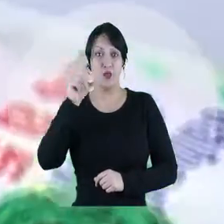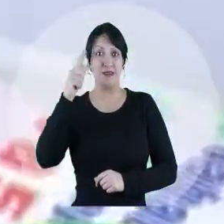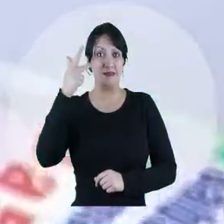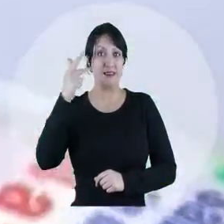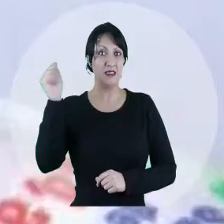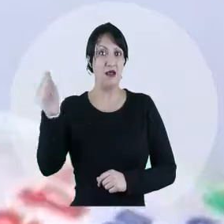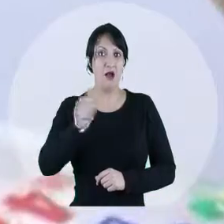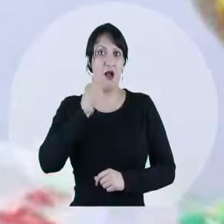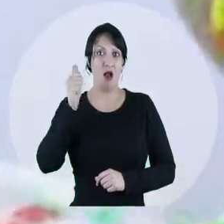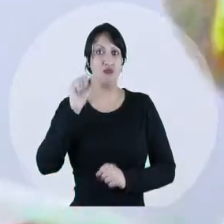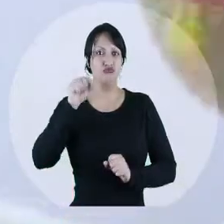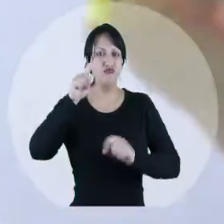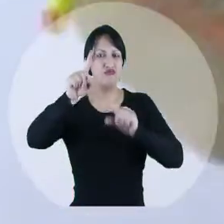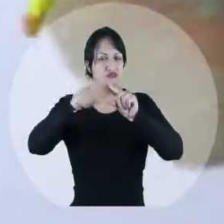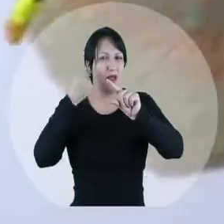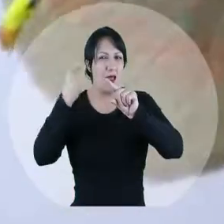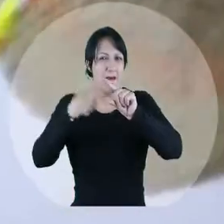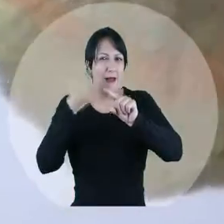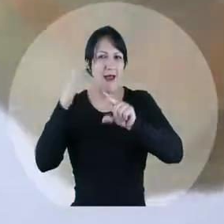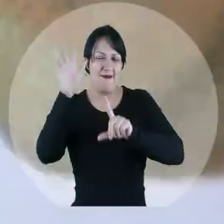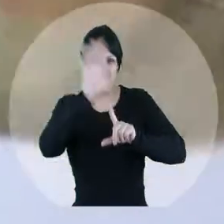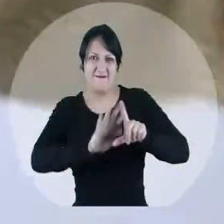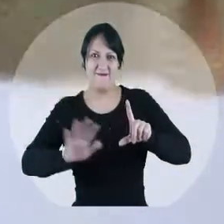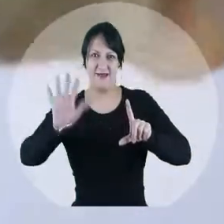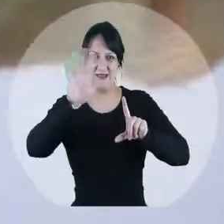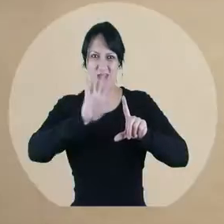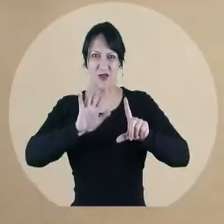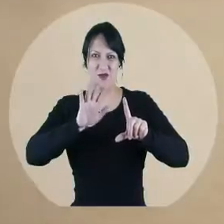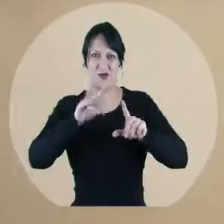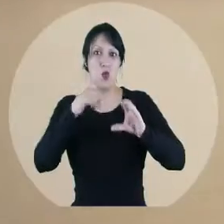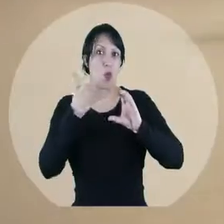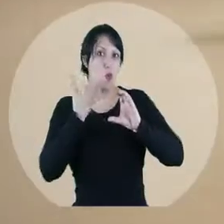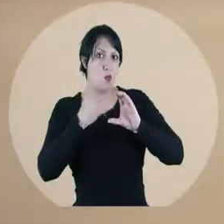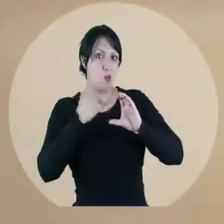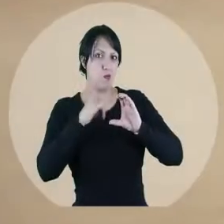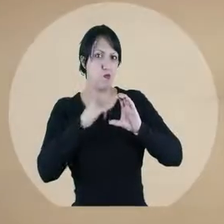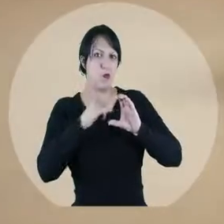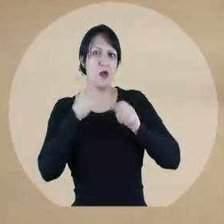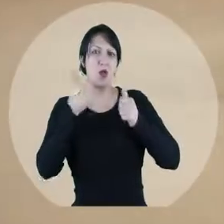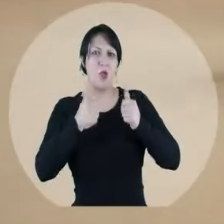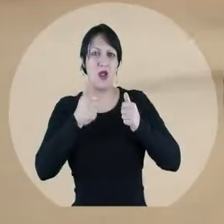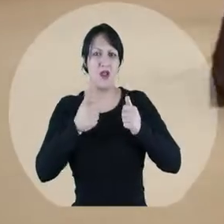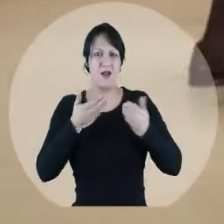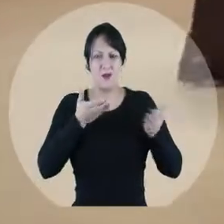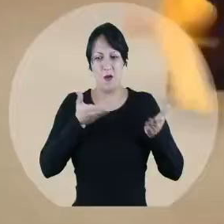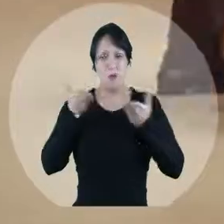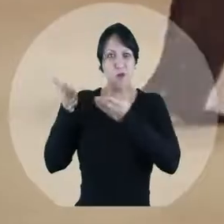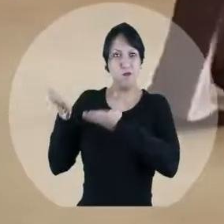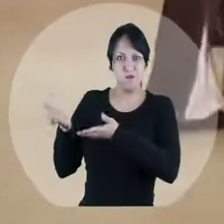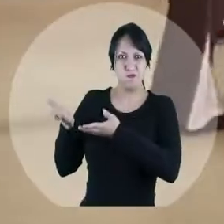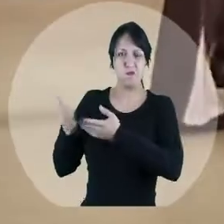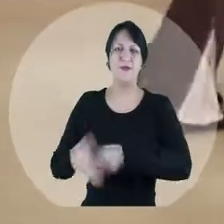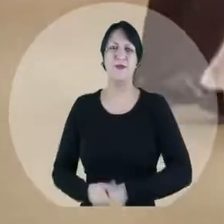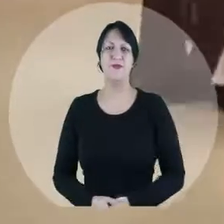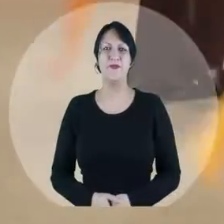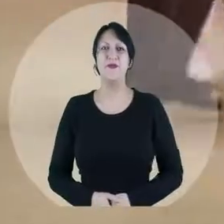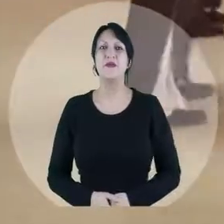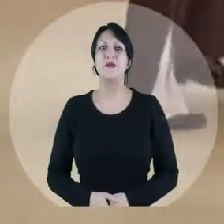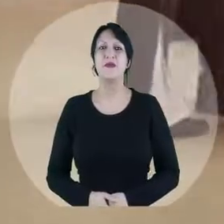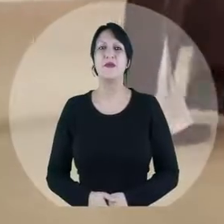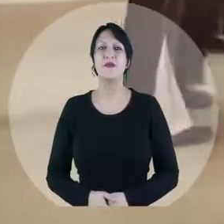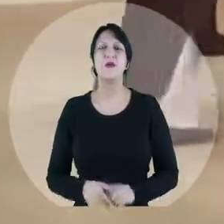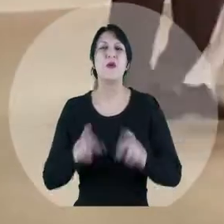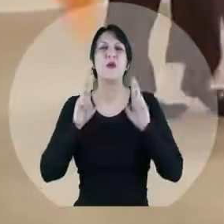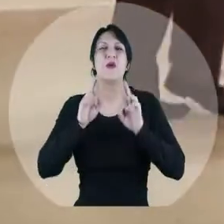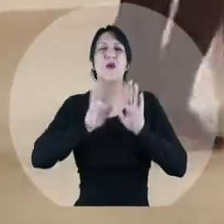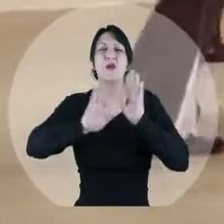sector urbano. A partir del lunes 3 de agosto podrán ustedes enviarnos estos videos al WhatsApp que